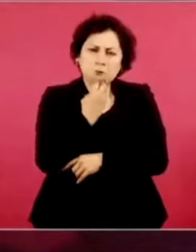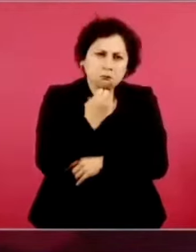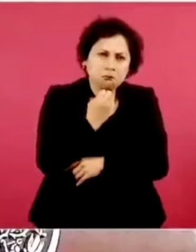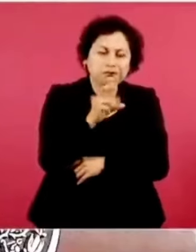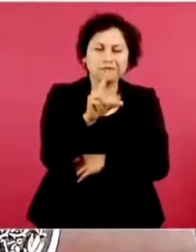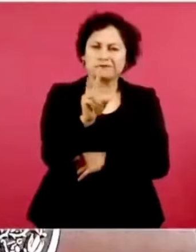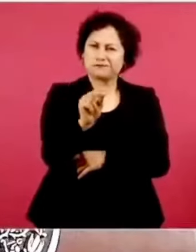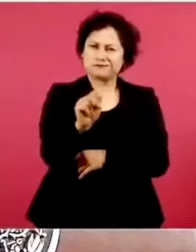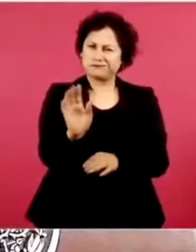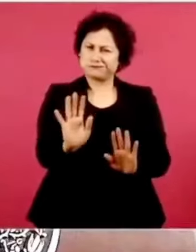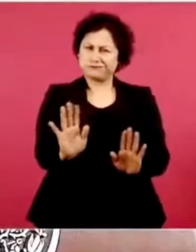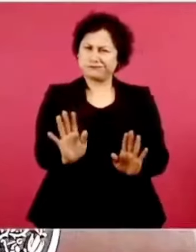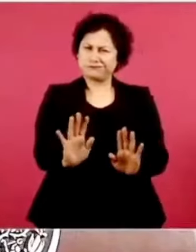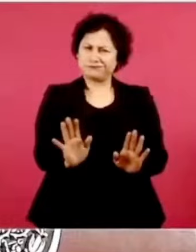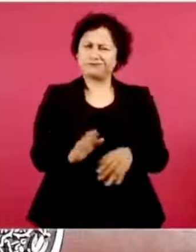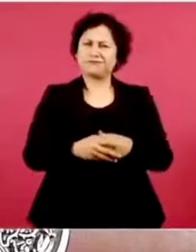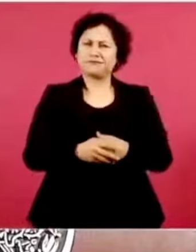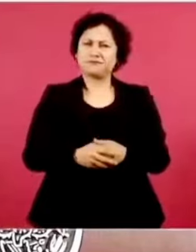estar siempre